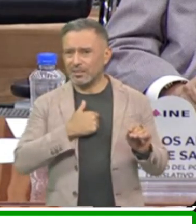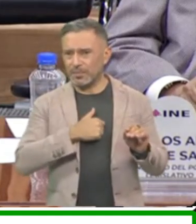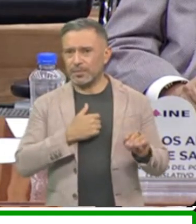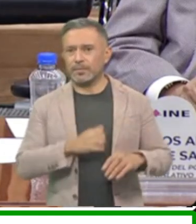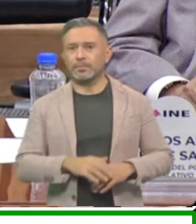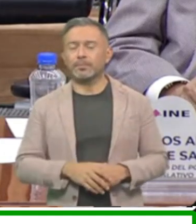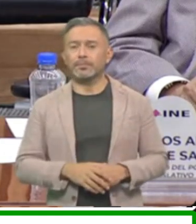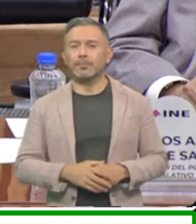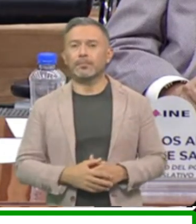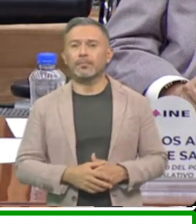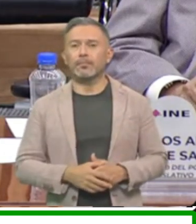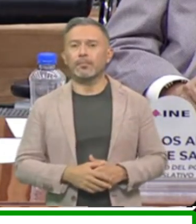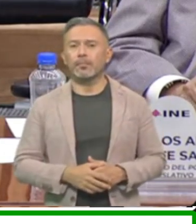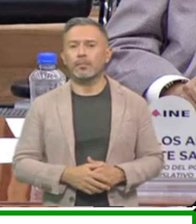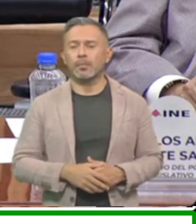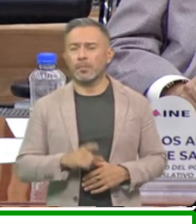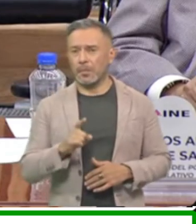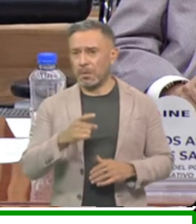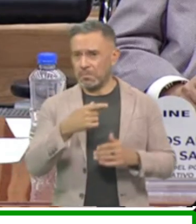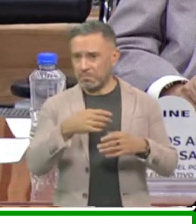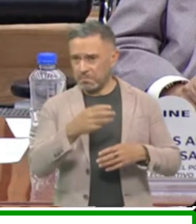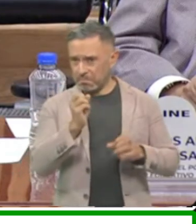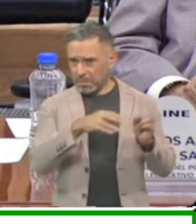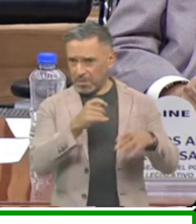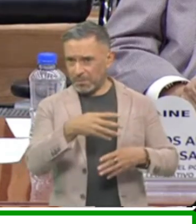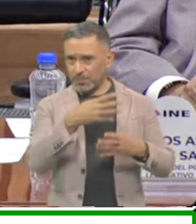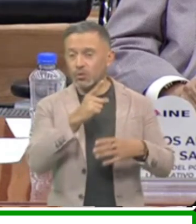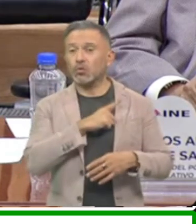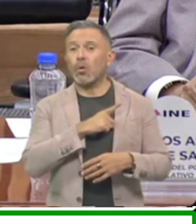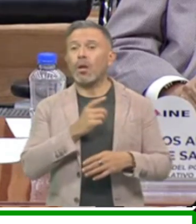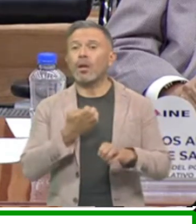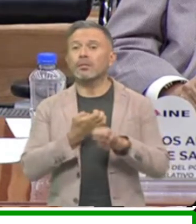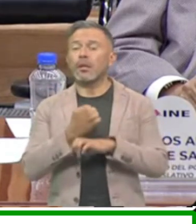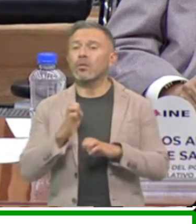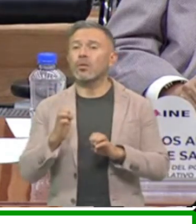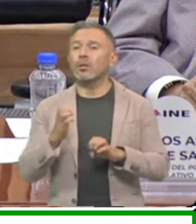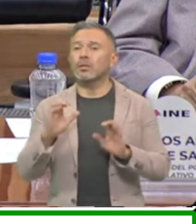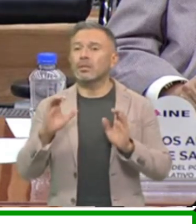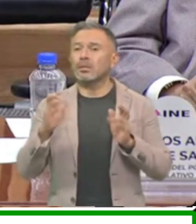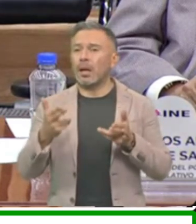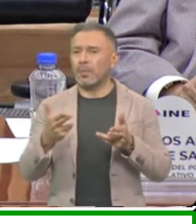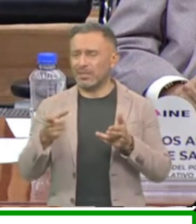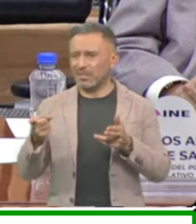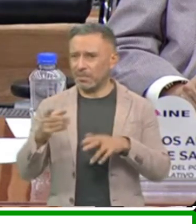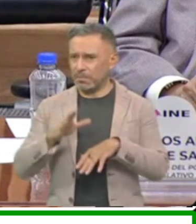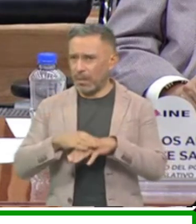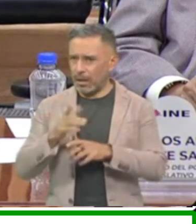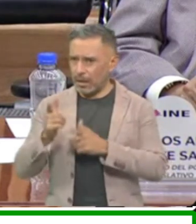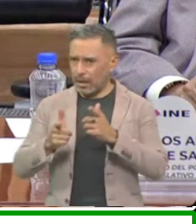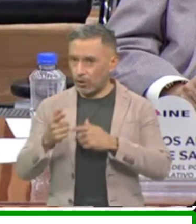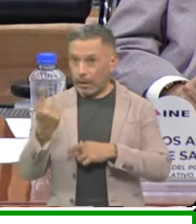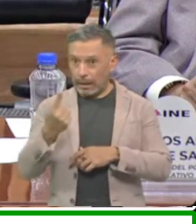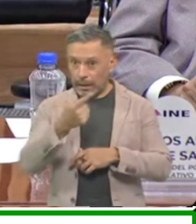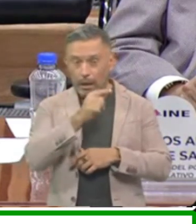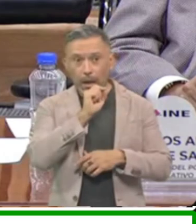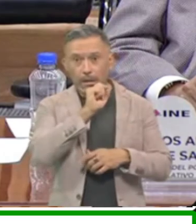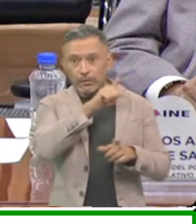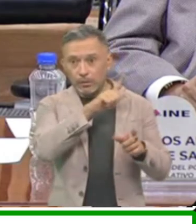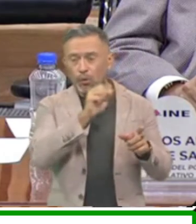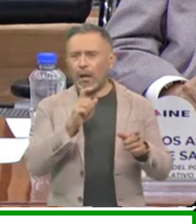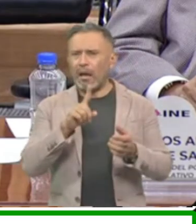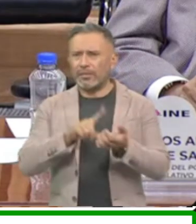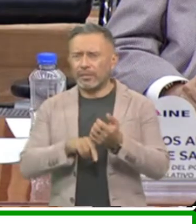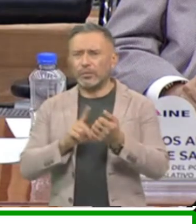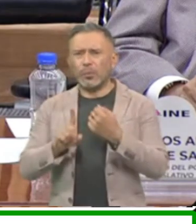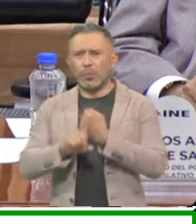Según lo que se ha reportado, solo el estado de Chiapas tuvo un PREP más lento que el de Jalisco, con todas las